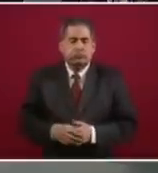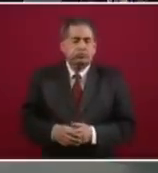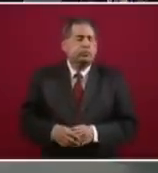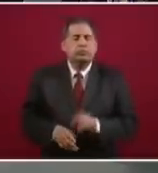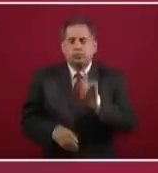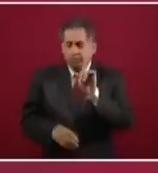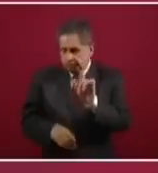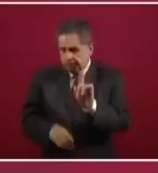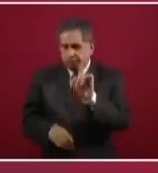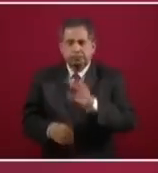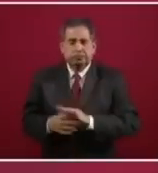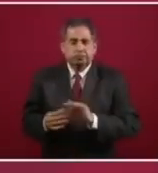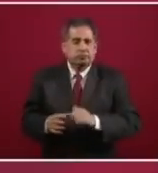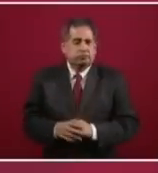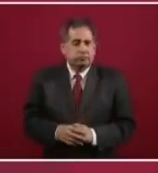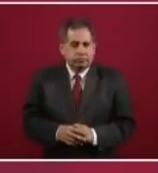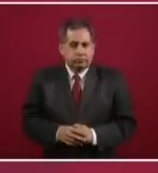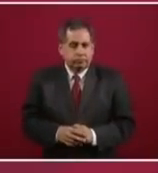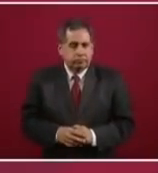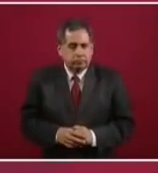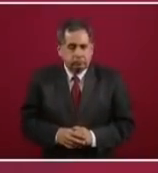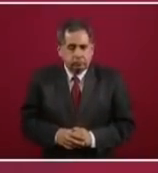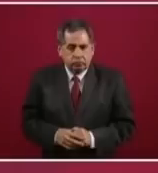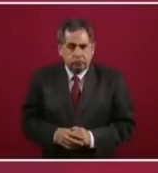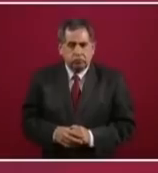primero decirles que hay